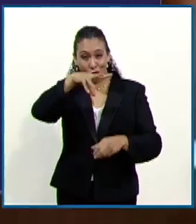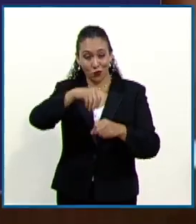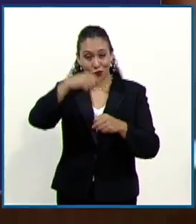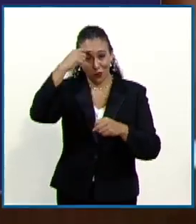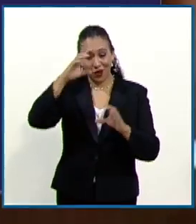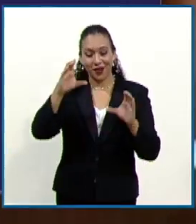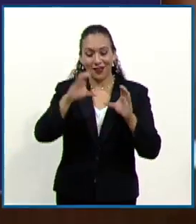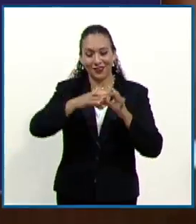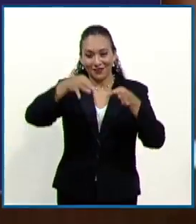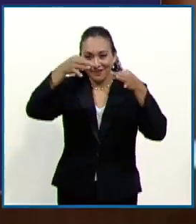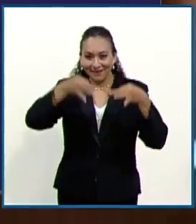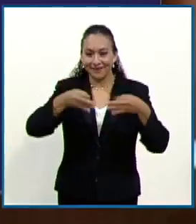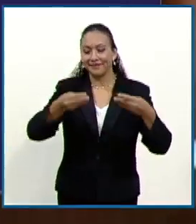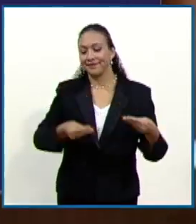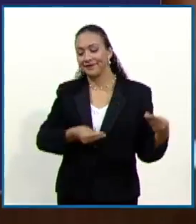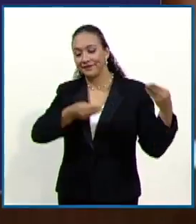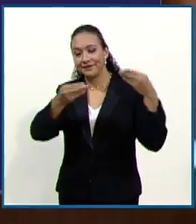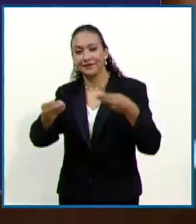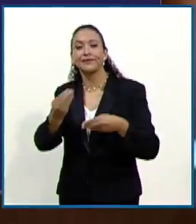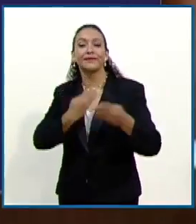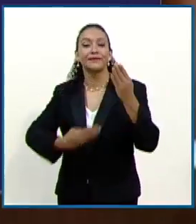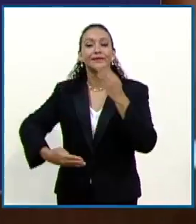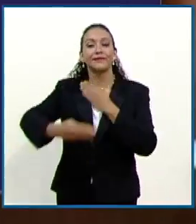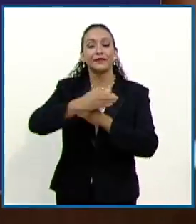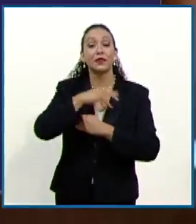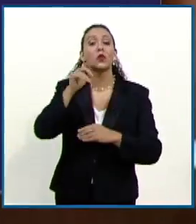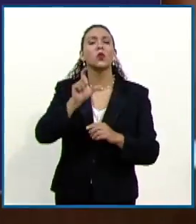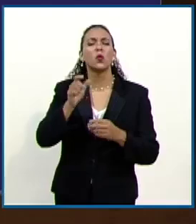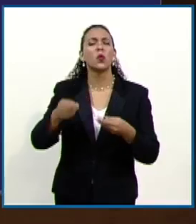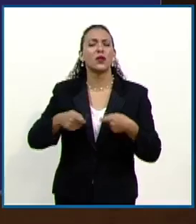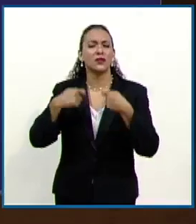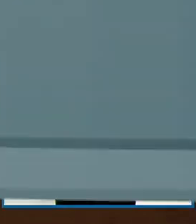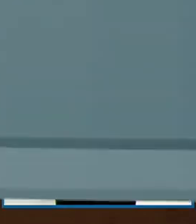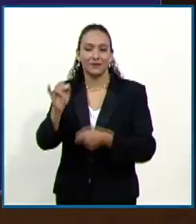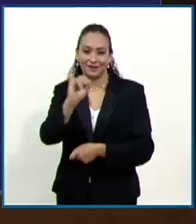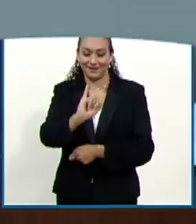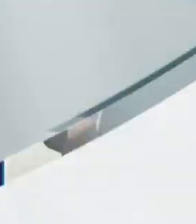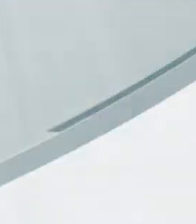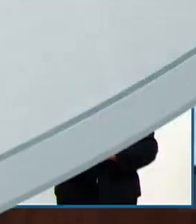del Tribunal Electoral que se llevará a cabo este jueves.